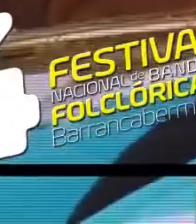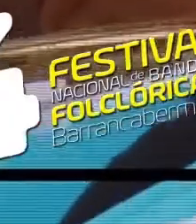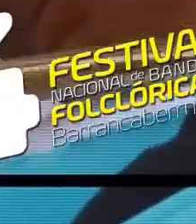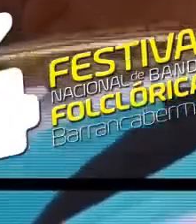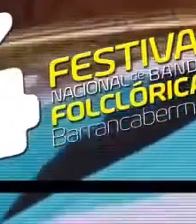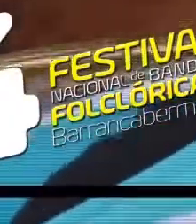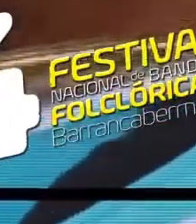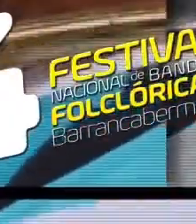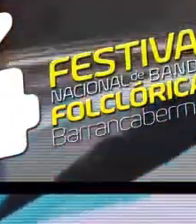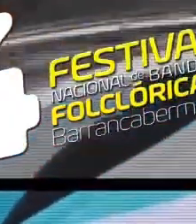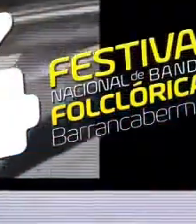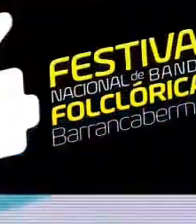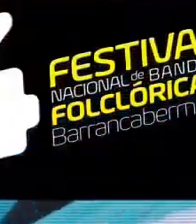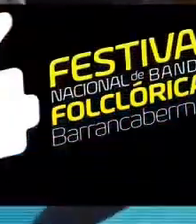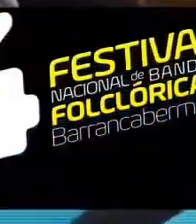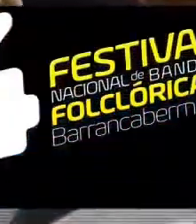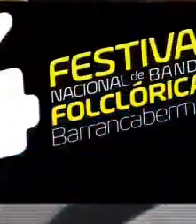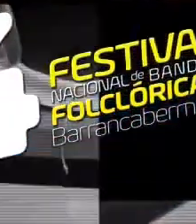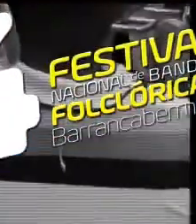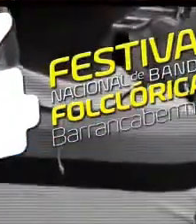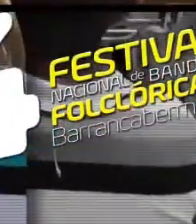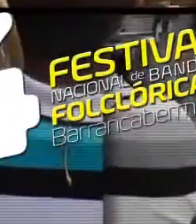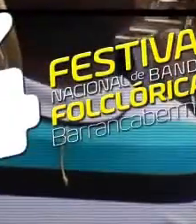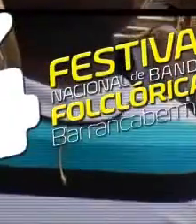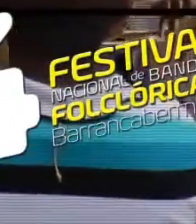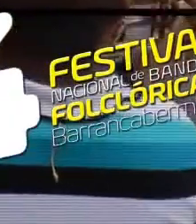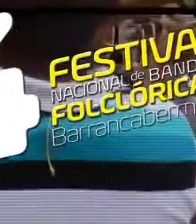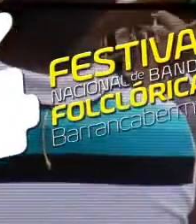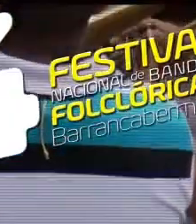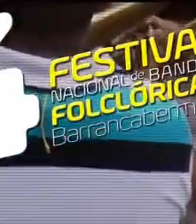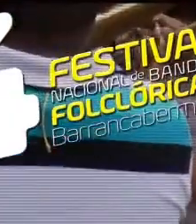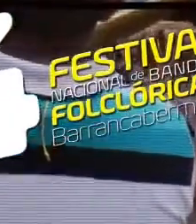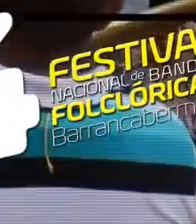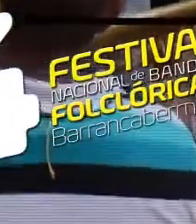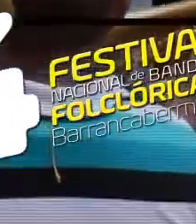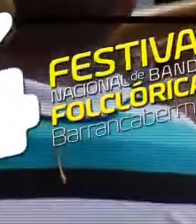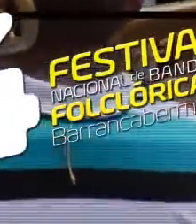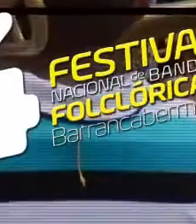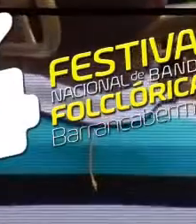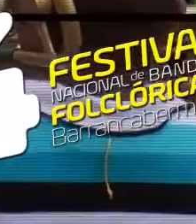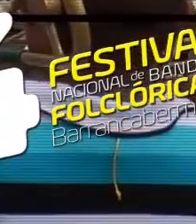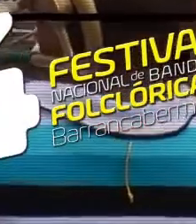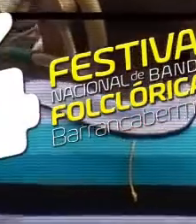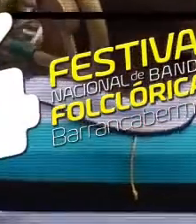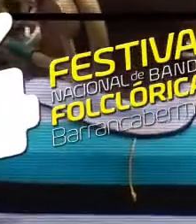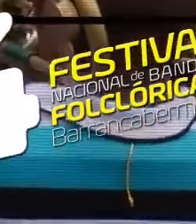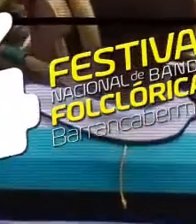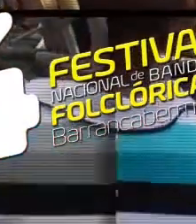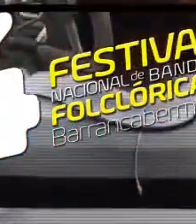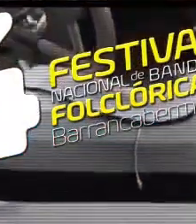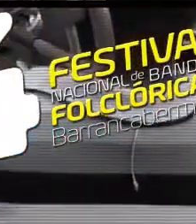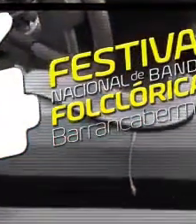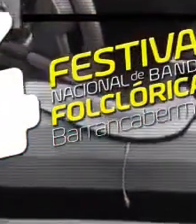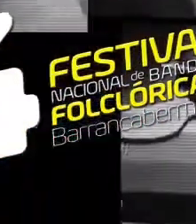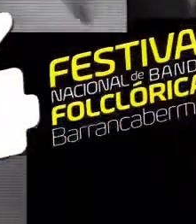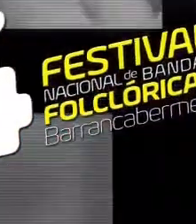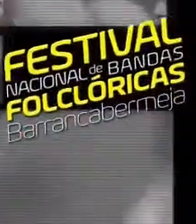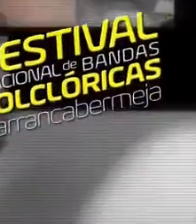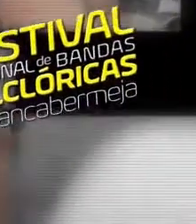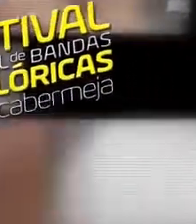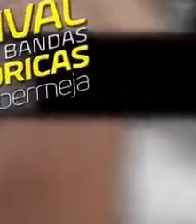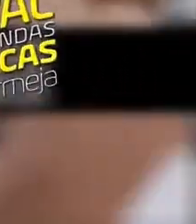país de 9 departamentos de Colombia presentes en Barranca Bermeja, en la plazoleta Cacique Pipatón.